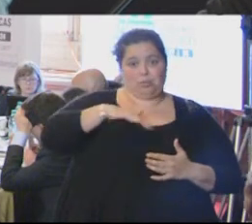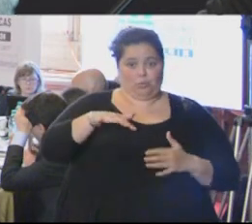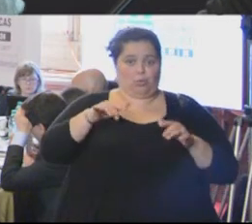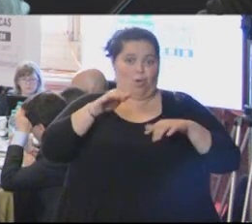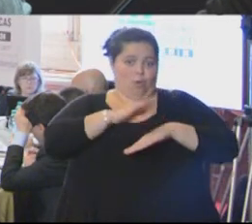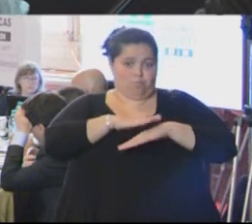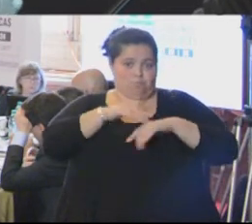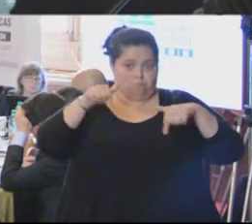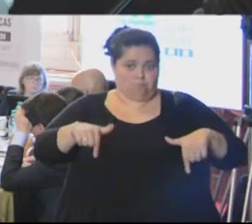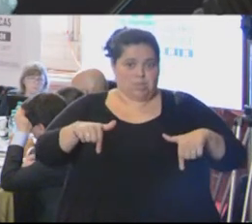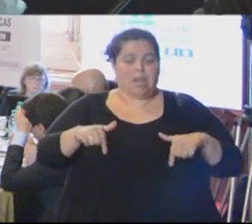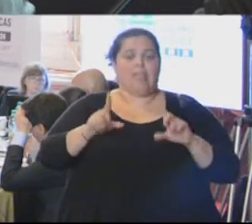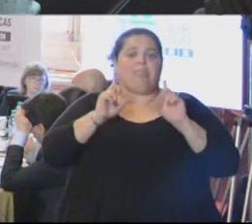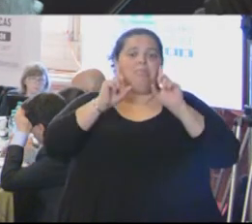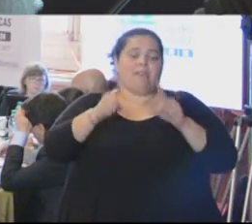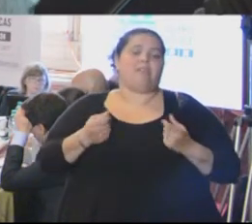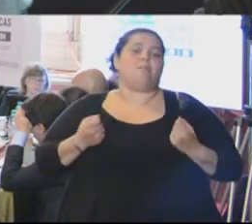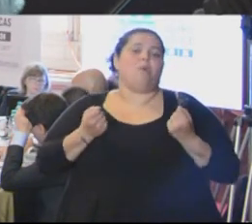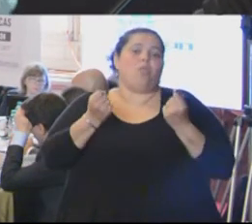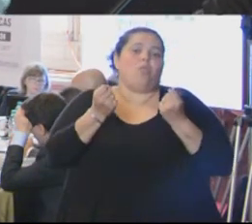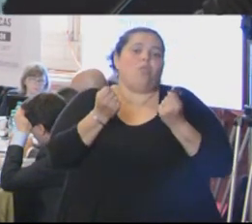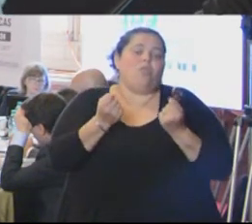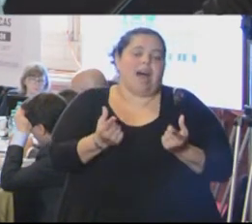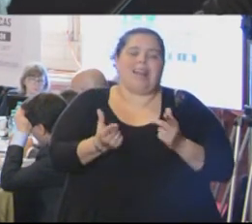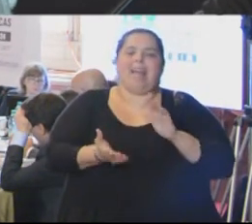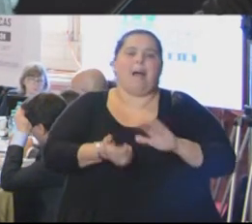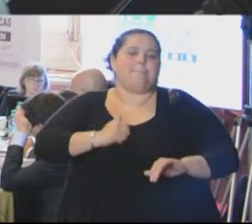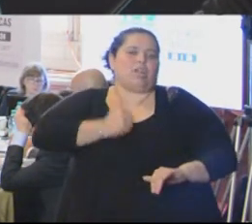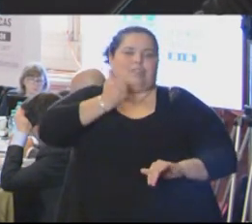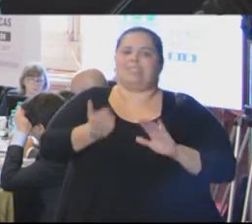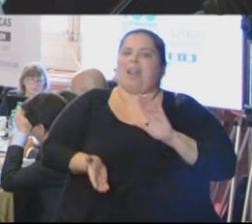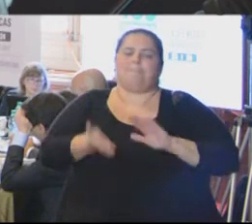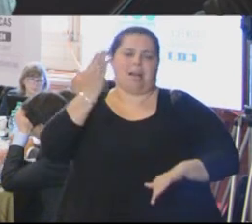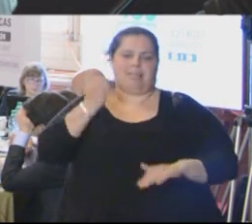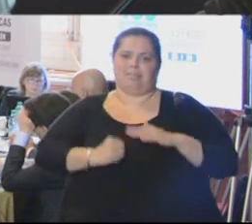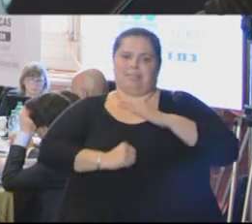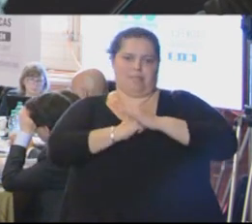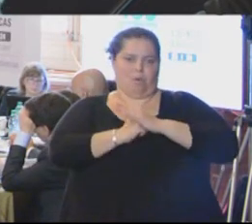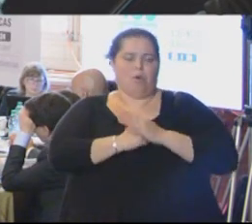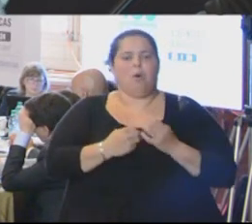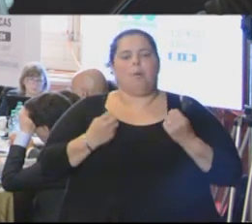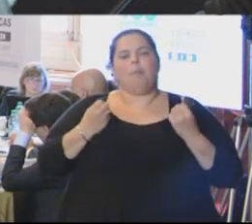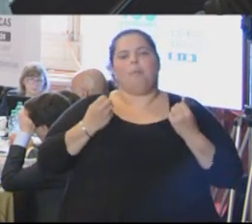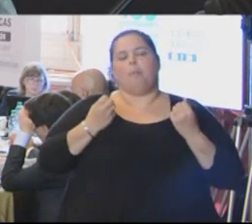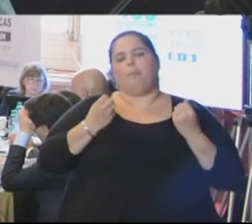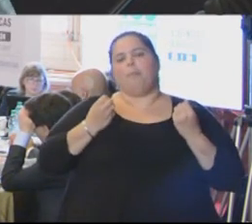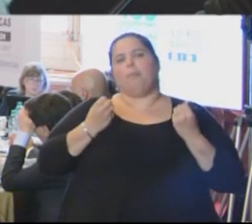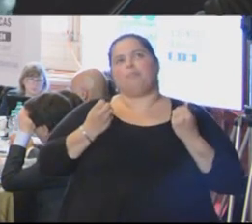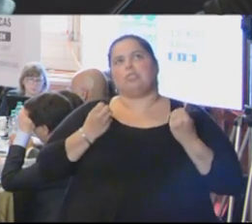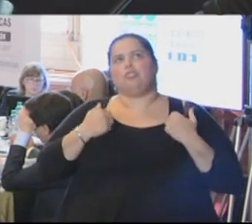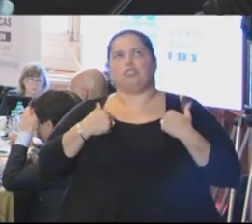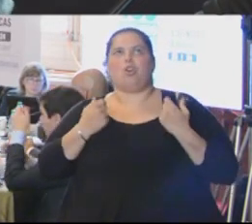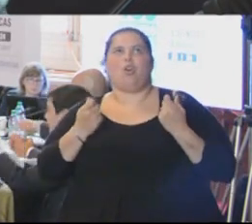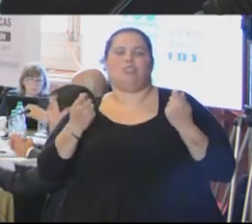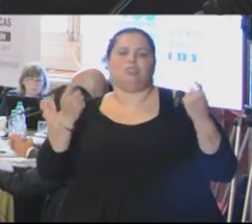que darles la mayor potencialidad y yo celebro que